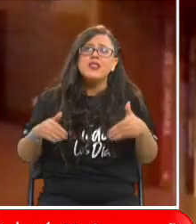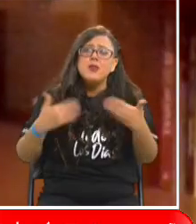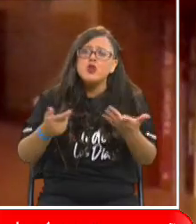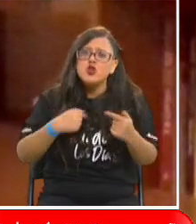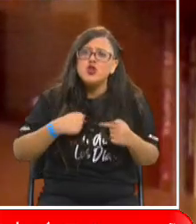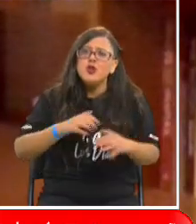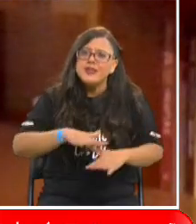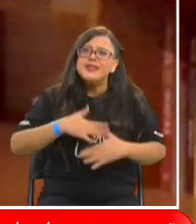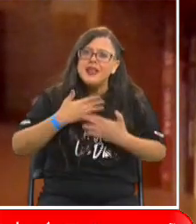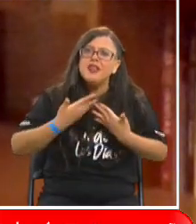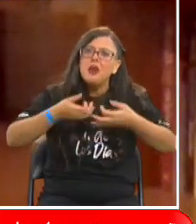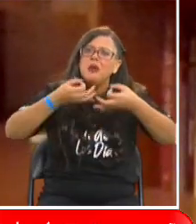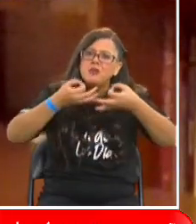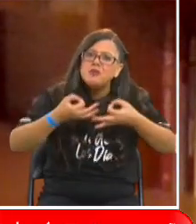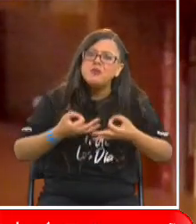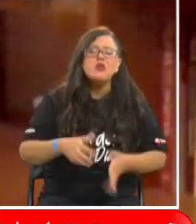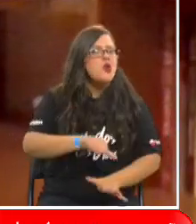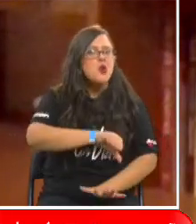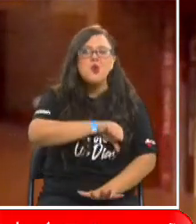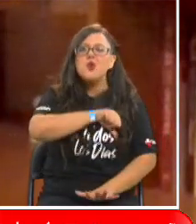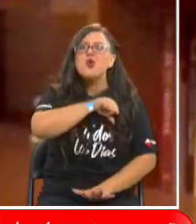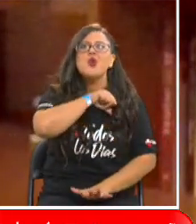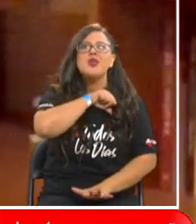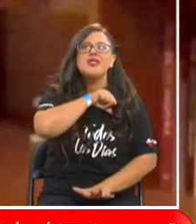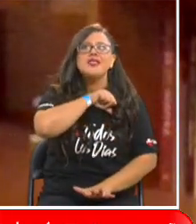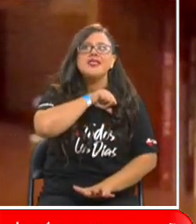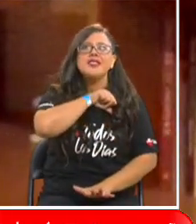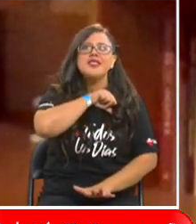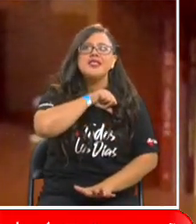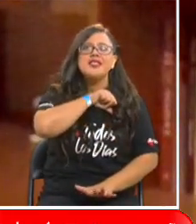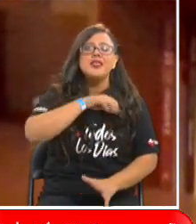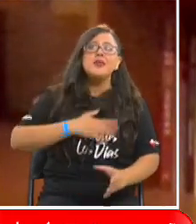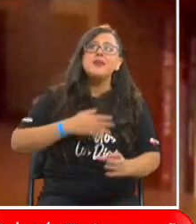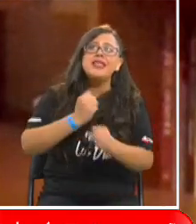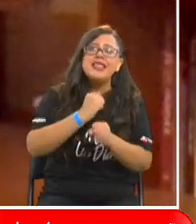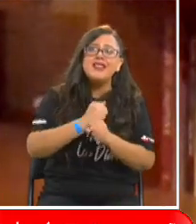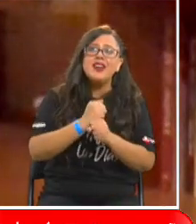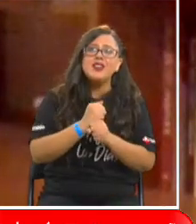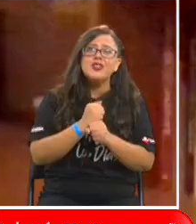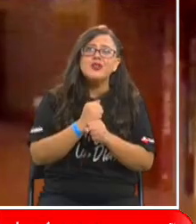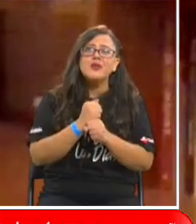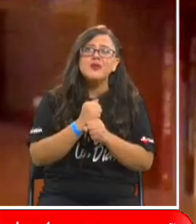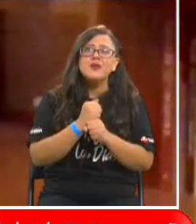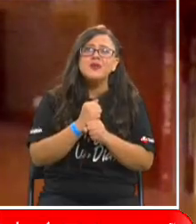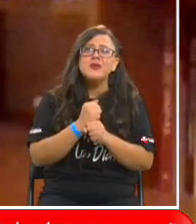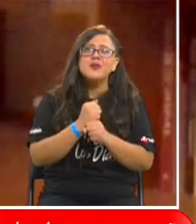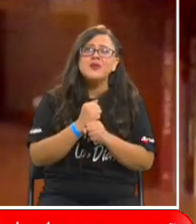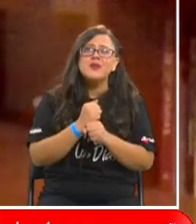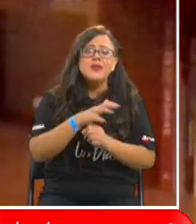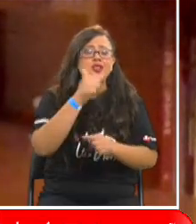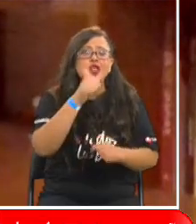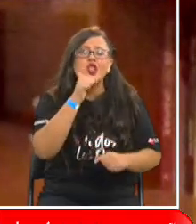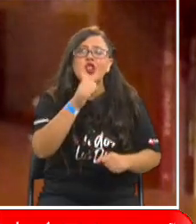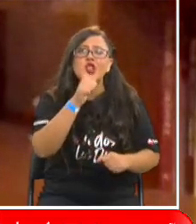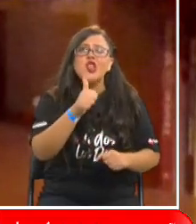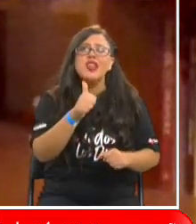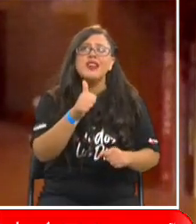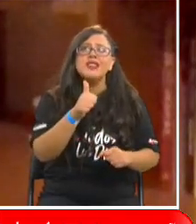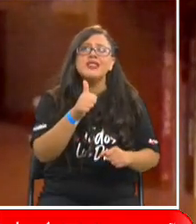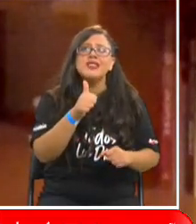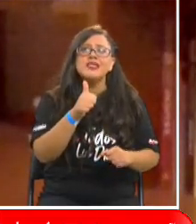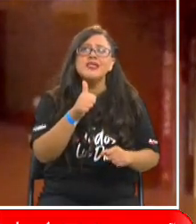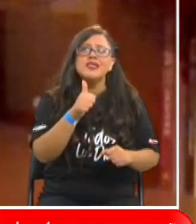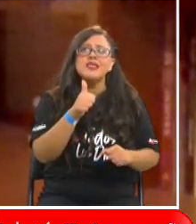afortunadas. Siento muy orgullosa de trabajar donde trabajo. Siento que todos los días uno